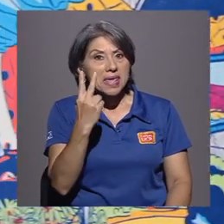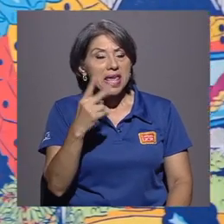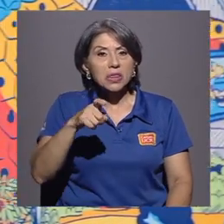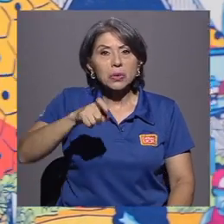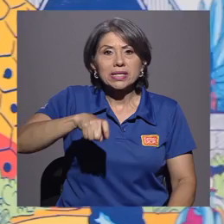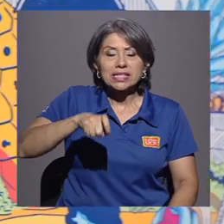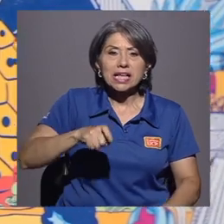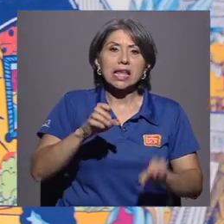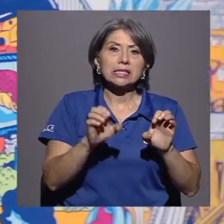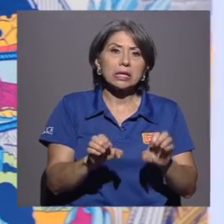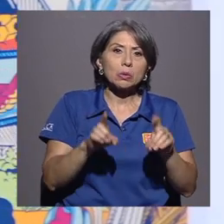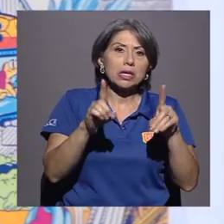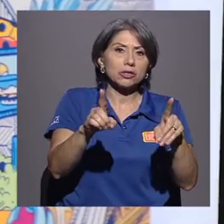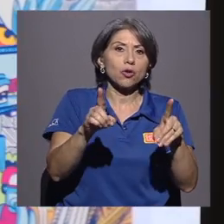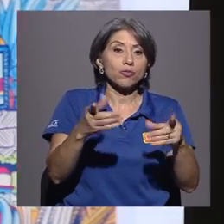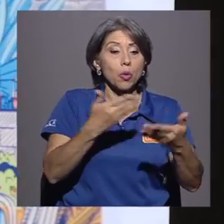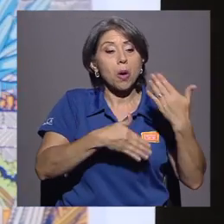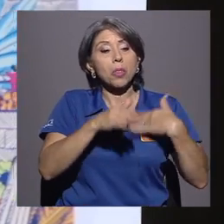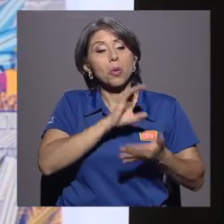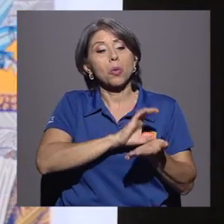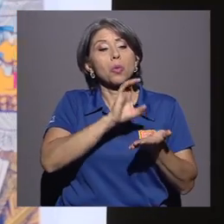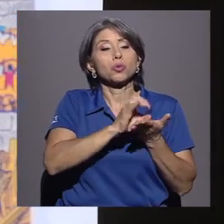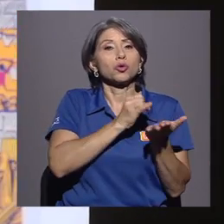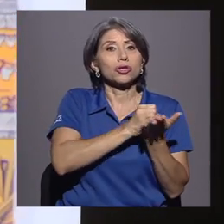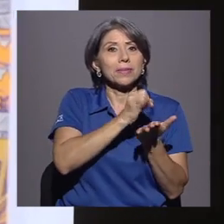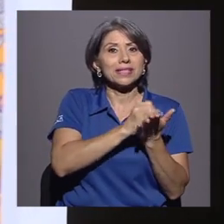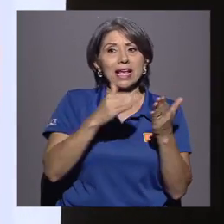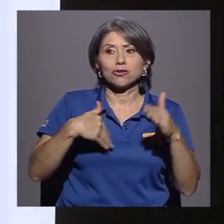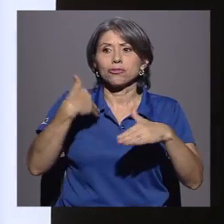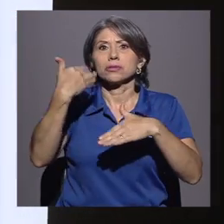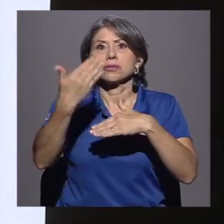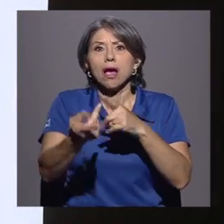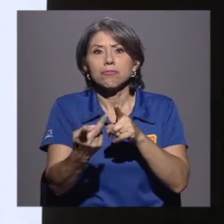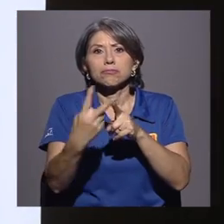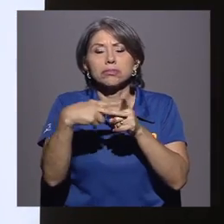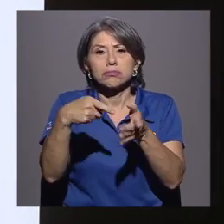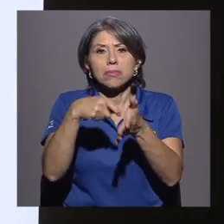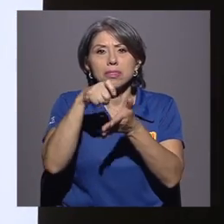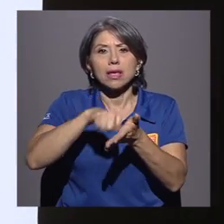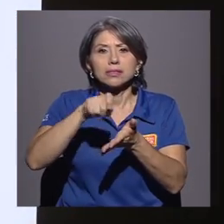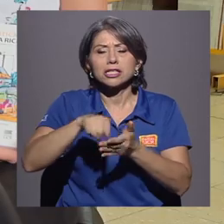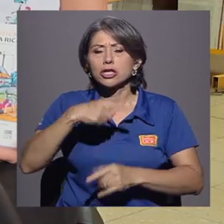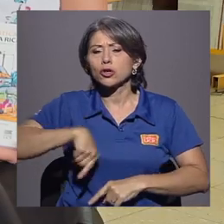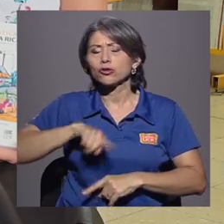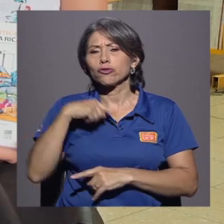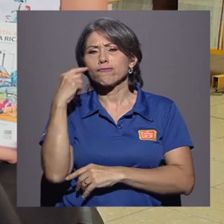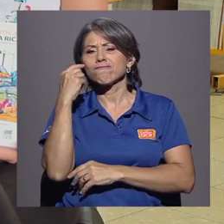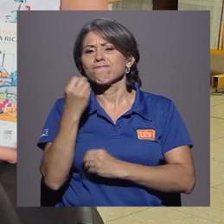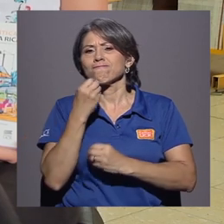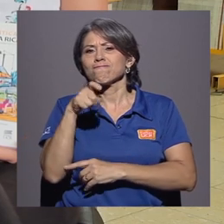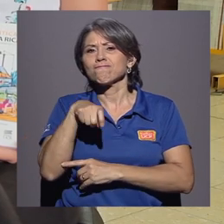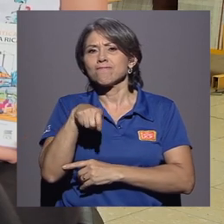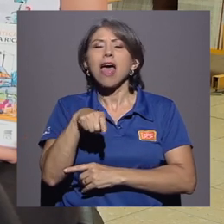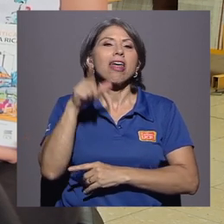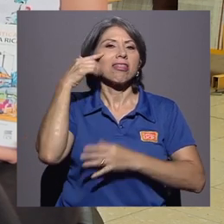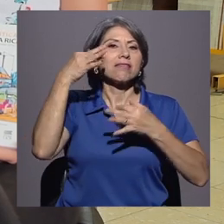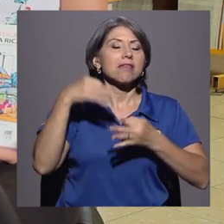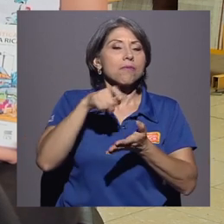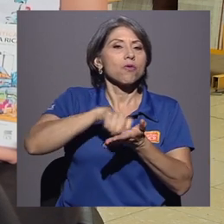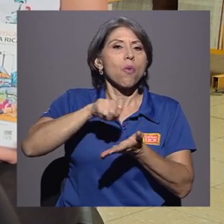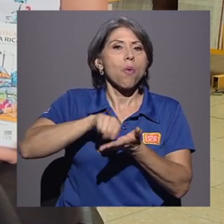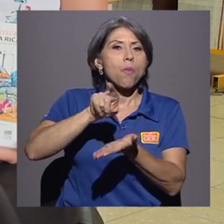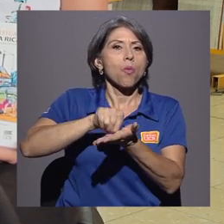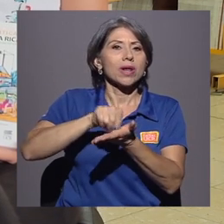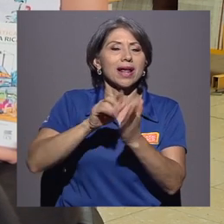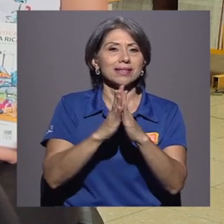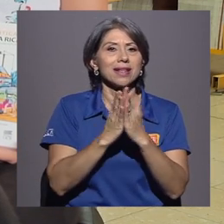que hay en formación cuando pasamos de los cursos de investigación a la tesis, decidimos publicar este libro para que sea una herramienta que